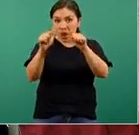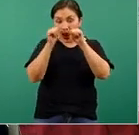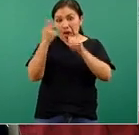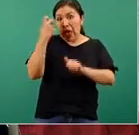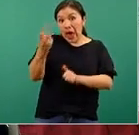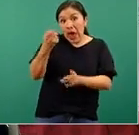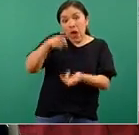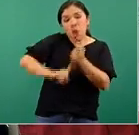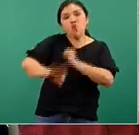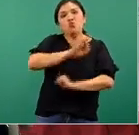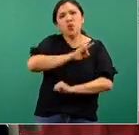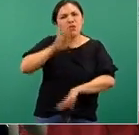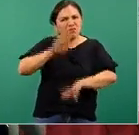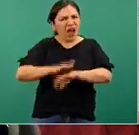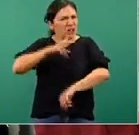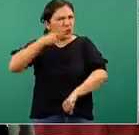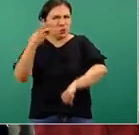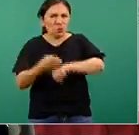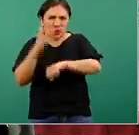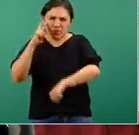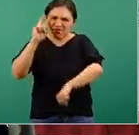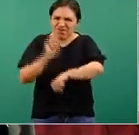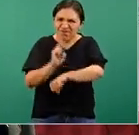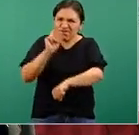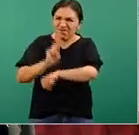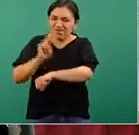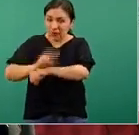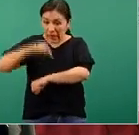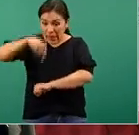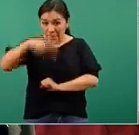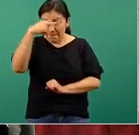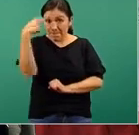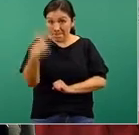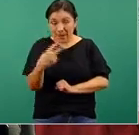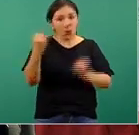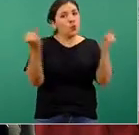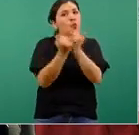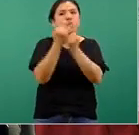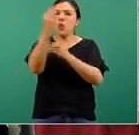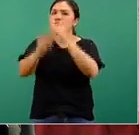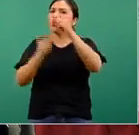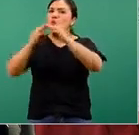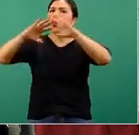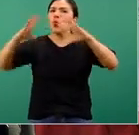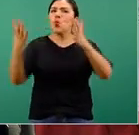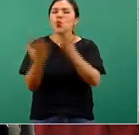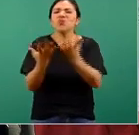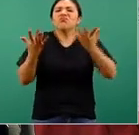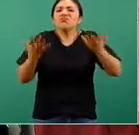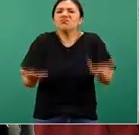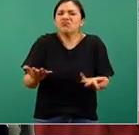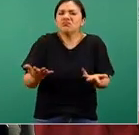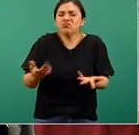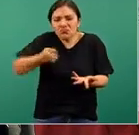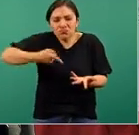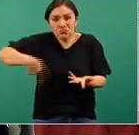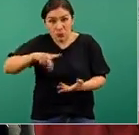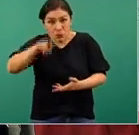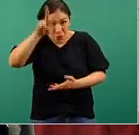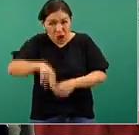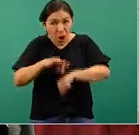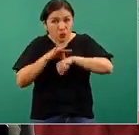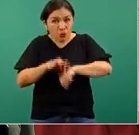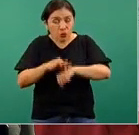nos permite vigilar en México y para México y el mundo cuál es el desempeño en la vida